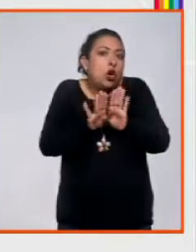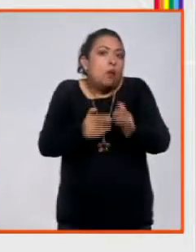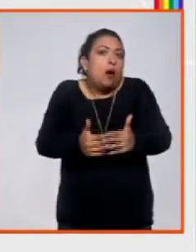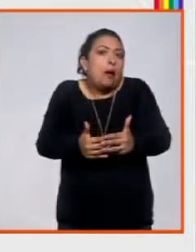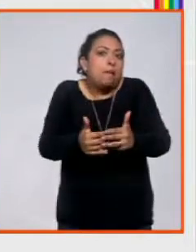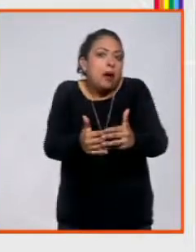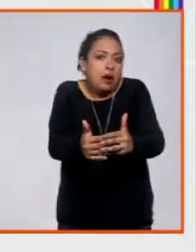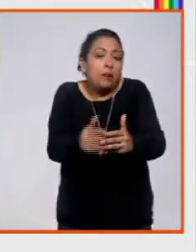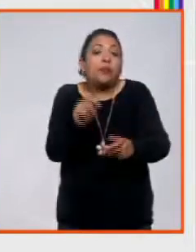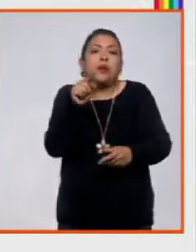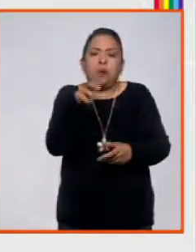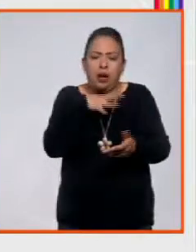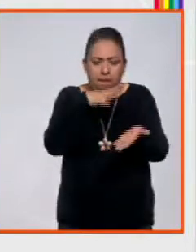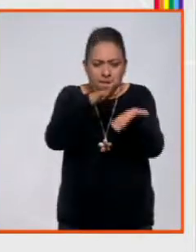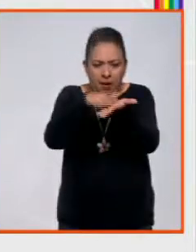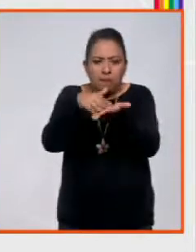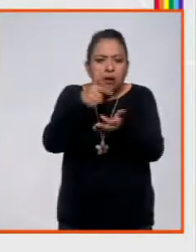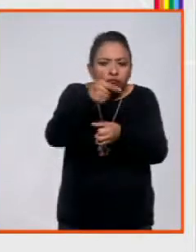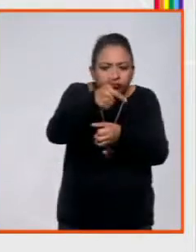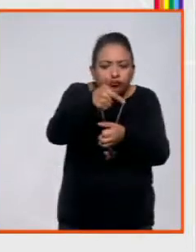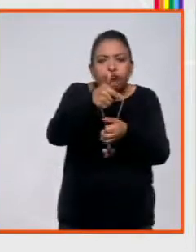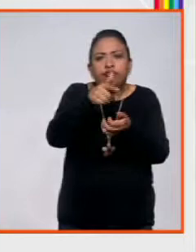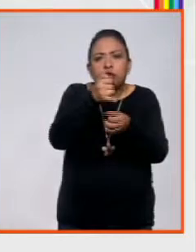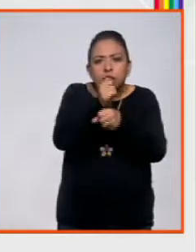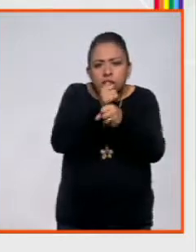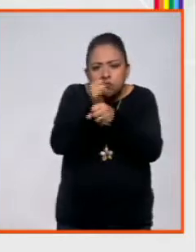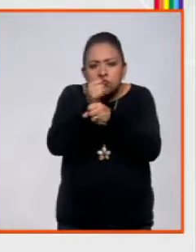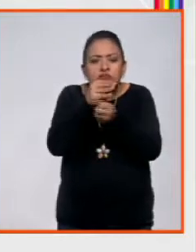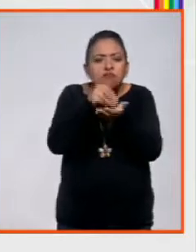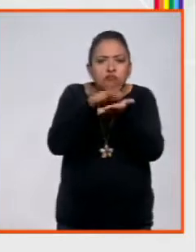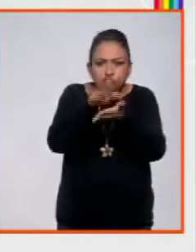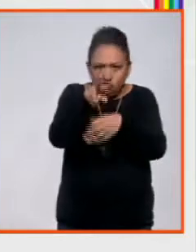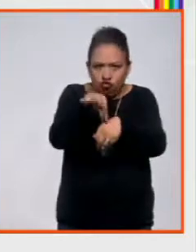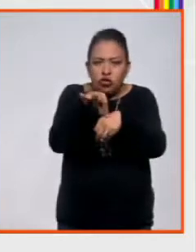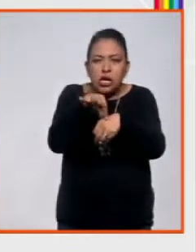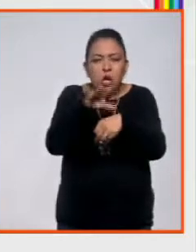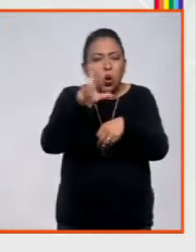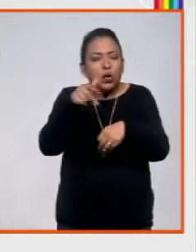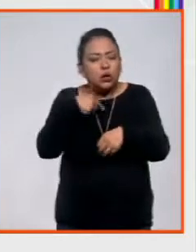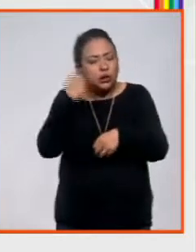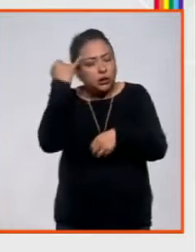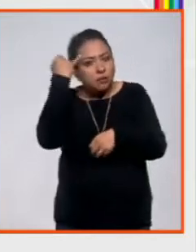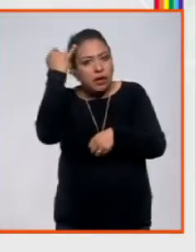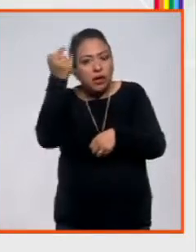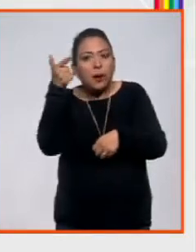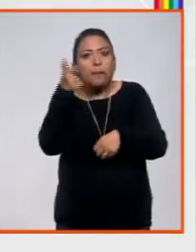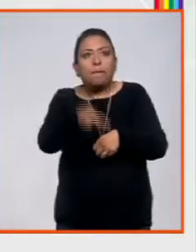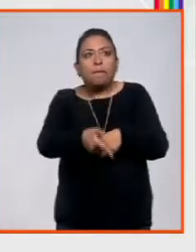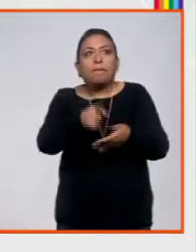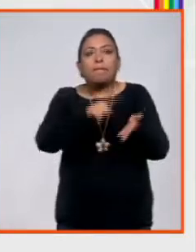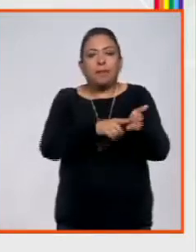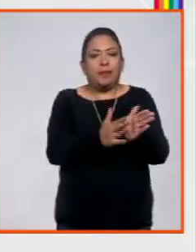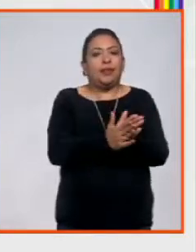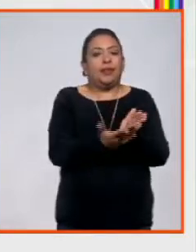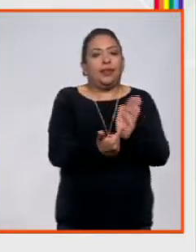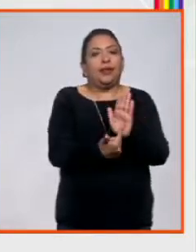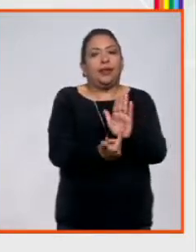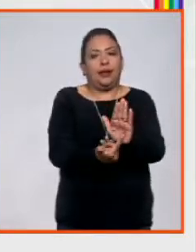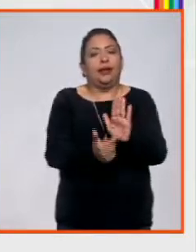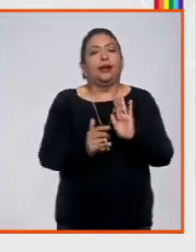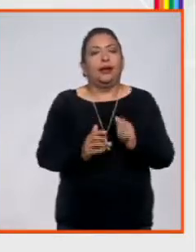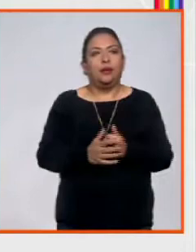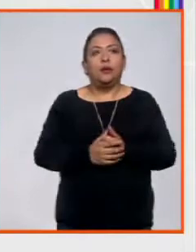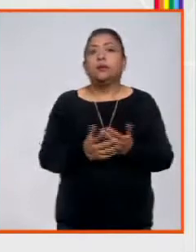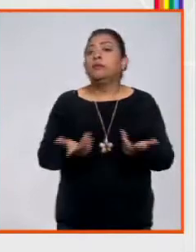través de también documentos históricos de investigación real se descubre allí en la en la